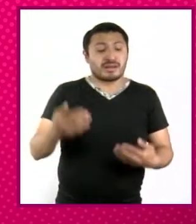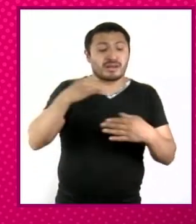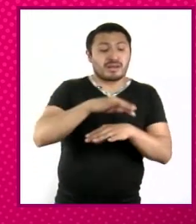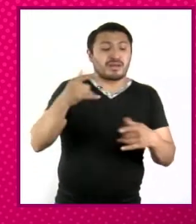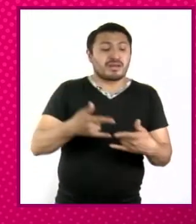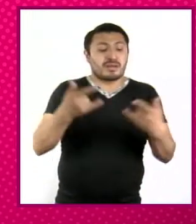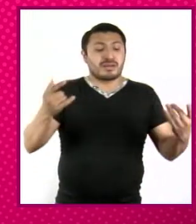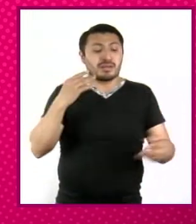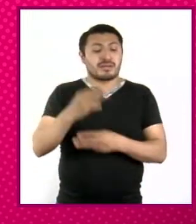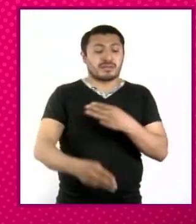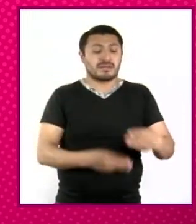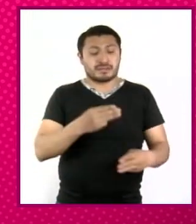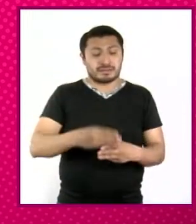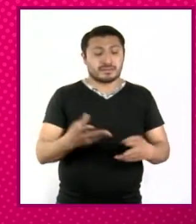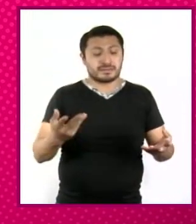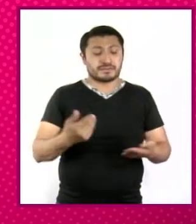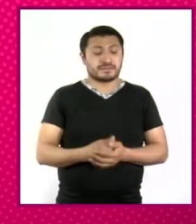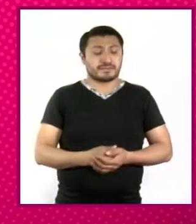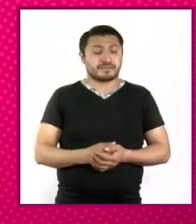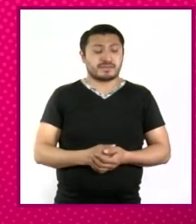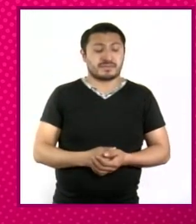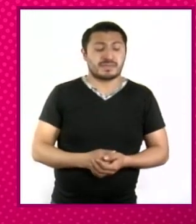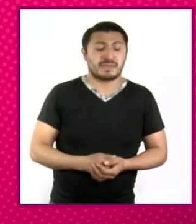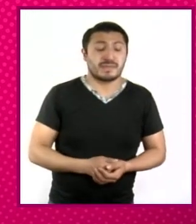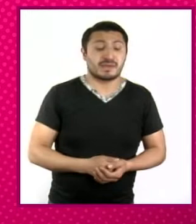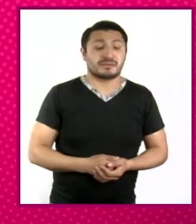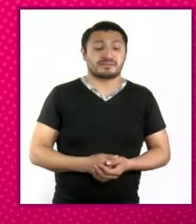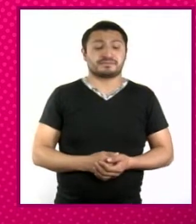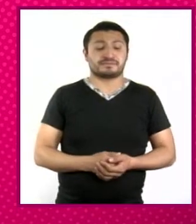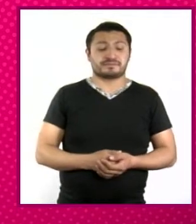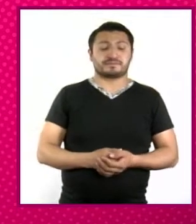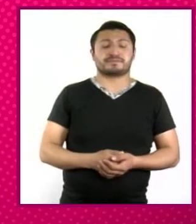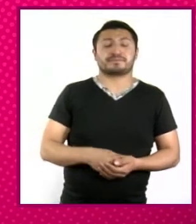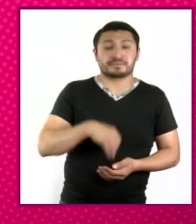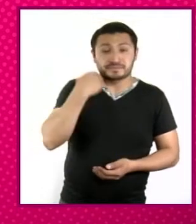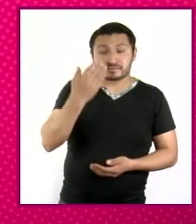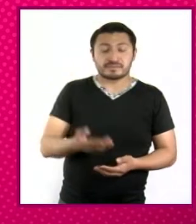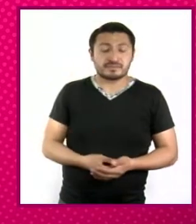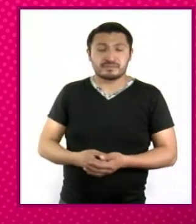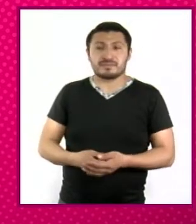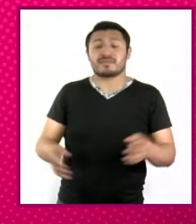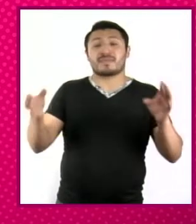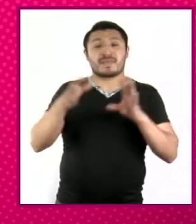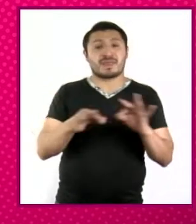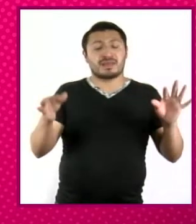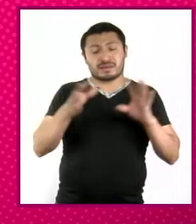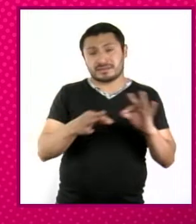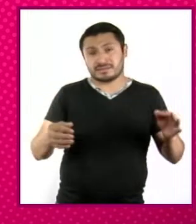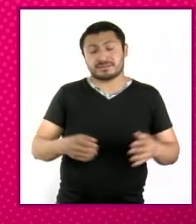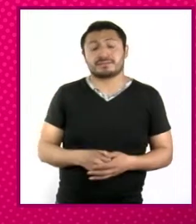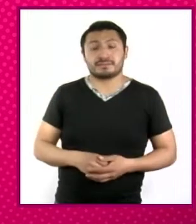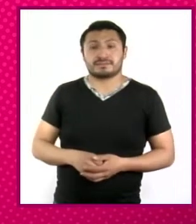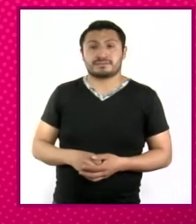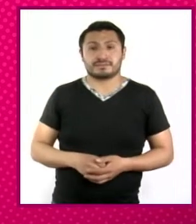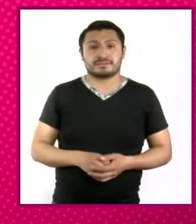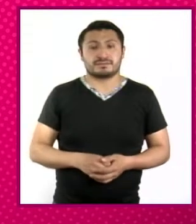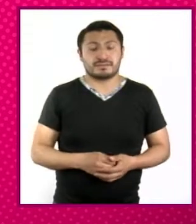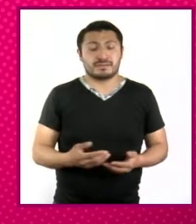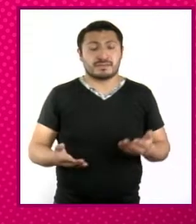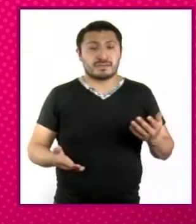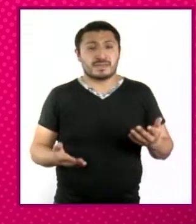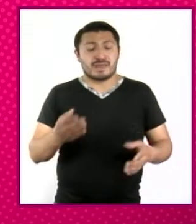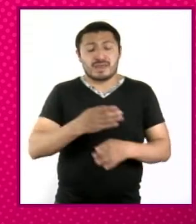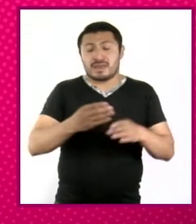historia mundial es esta que trata de ver, explicar e incluso a veces comparar fenómenos que